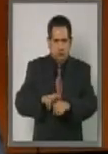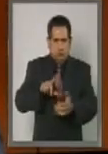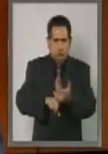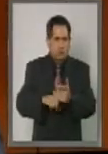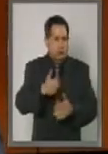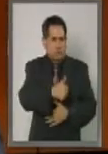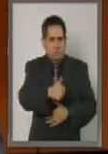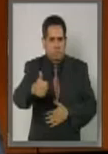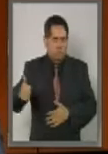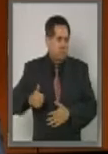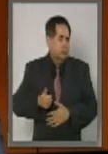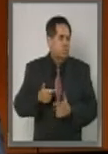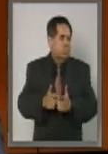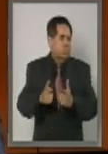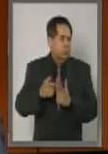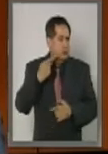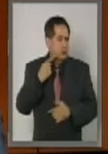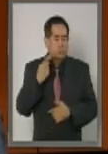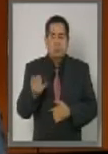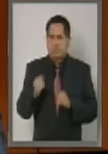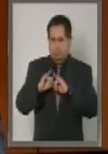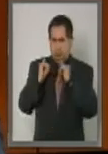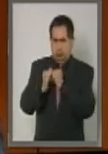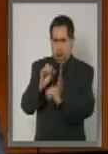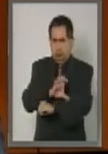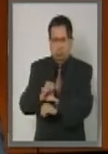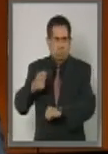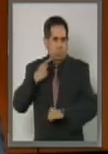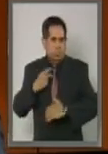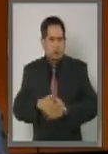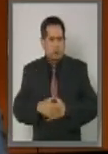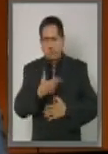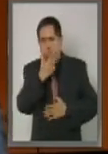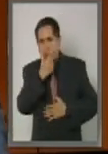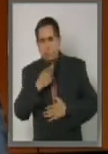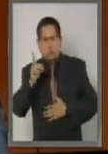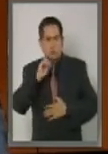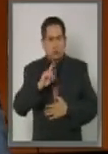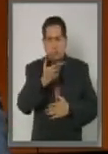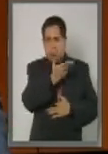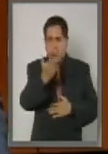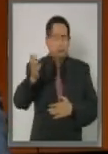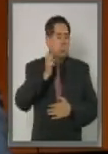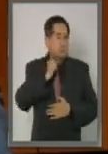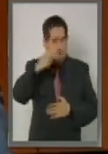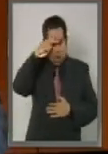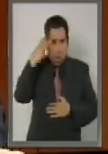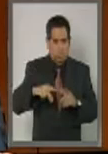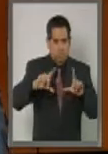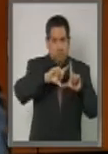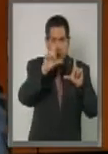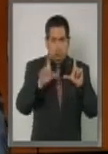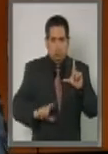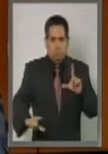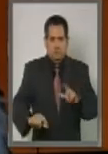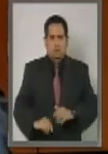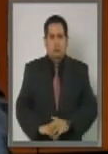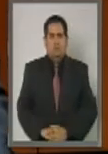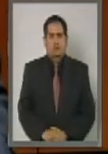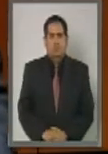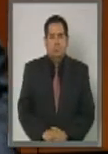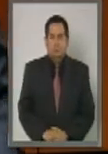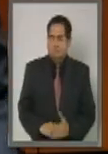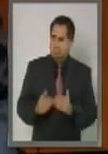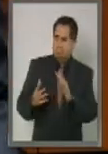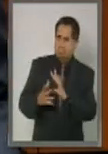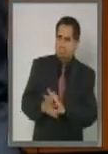miembros de la Junta de Coordinación Política, a las senadoras y senadores de la República. Es un honor asistir nuevamente